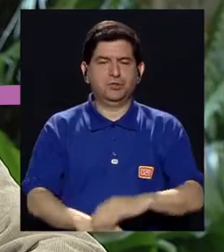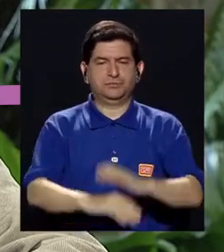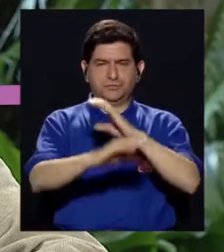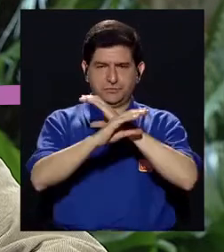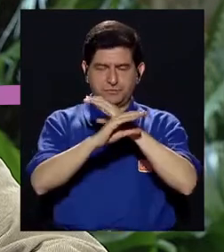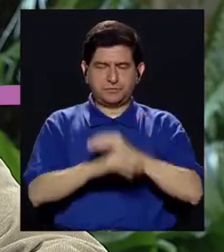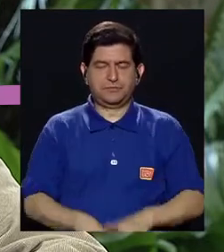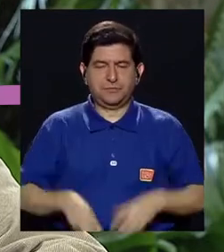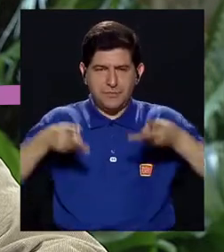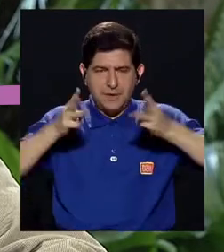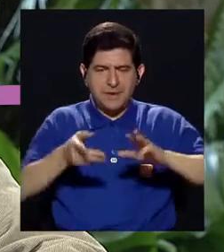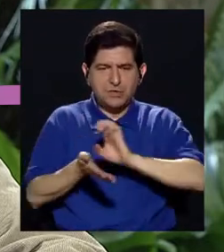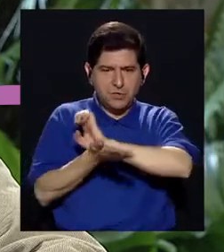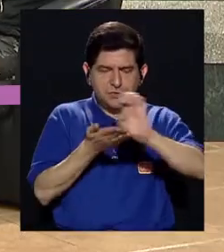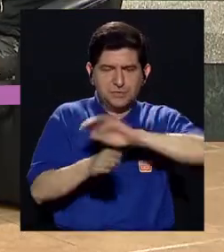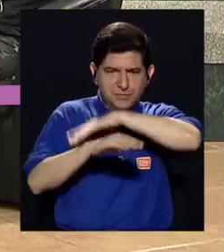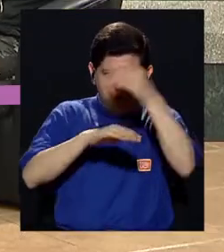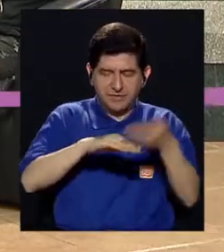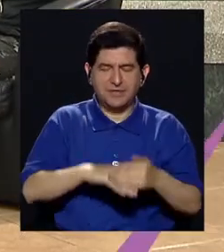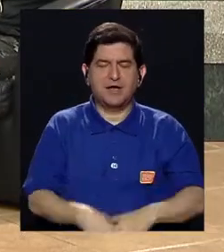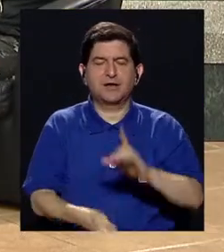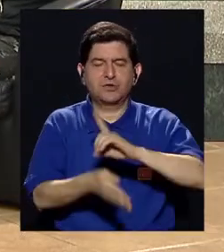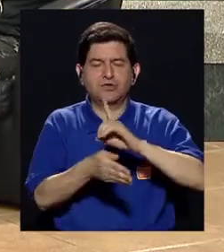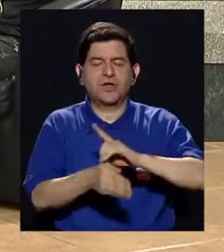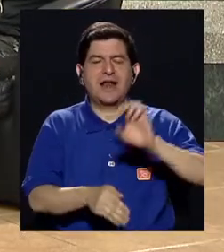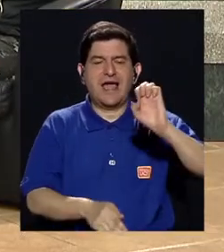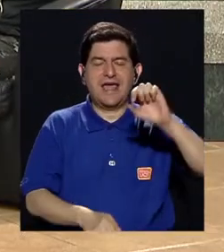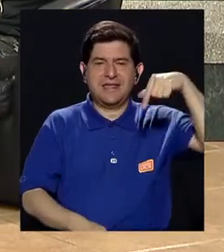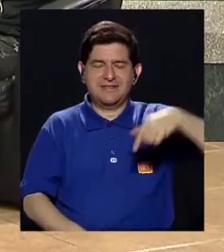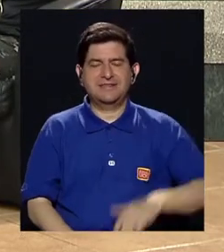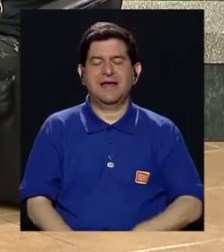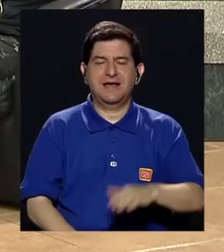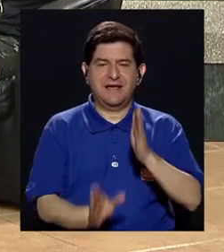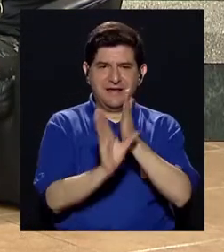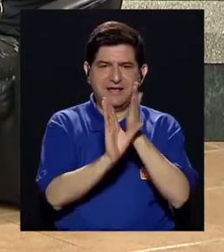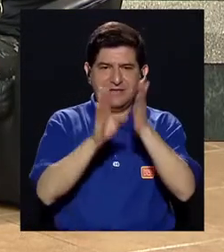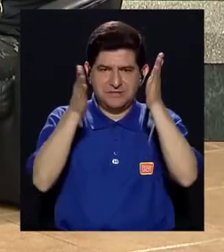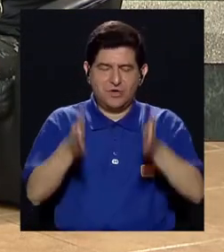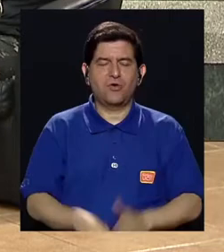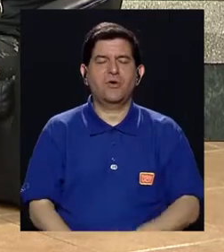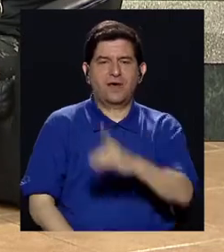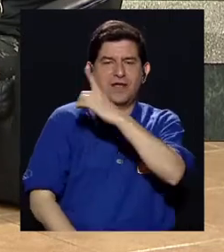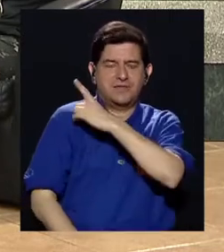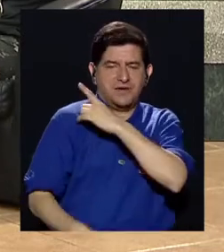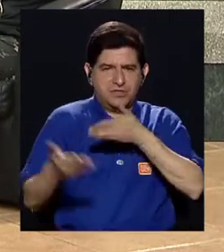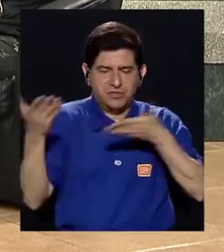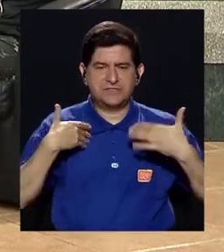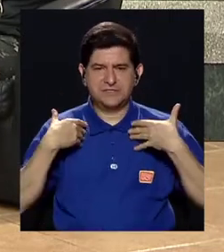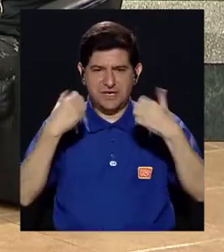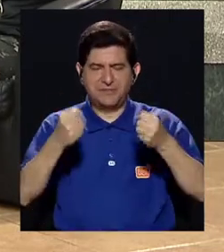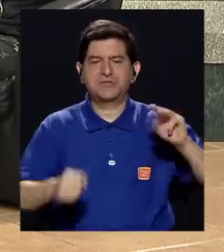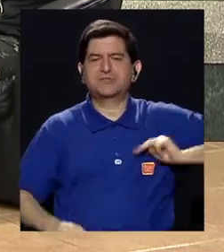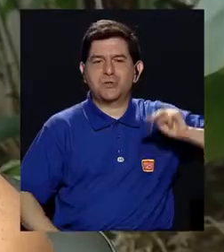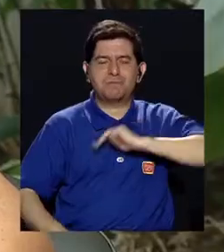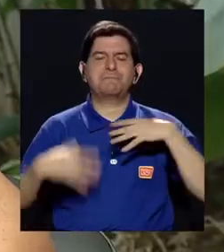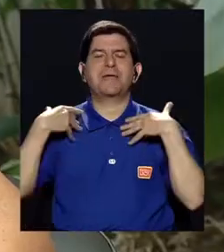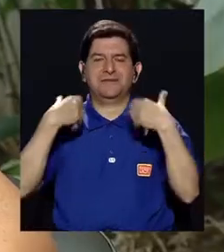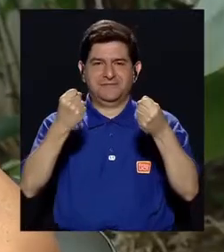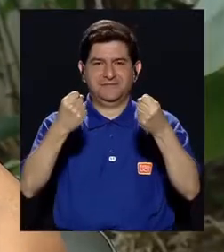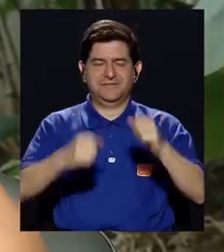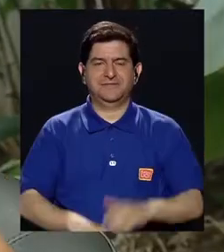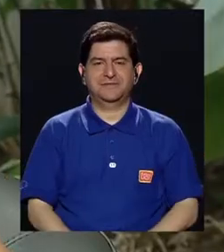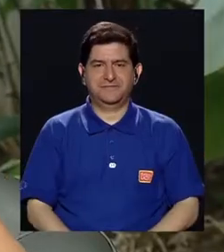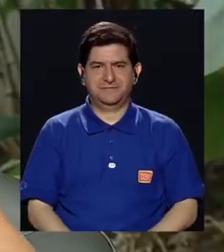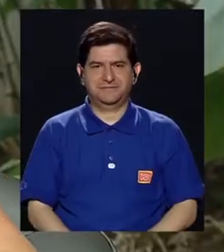los métodos anticonceptivos con la doctora Edna Quiroz, psicóloga y de la Dirección de Servicios de Salud del Ministerio de Salud.